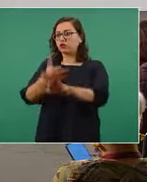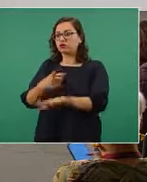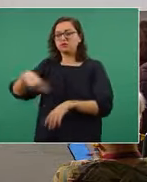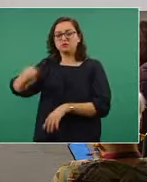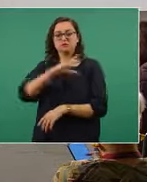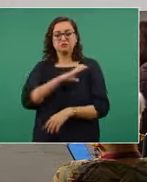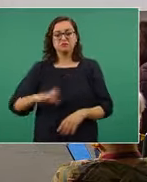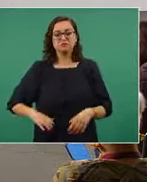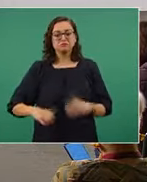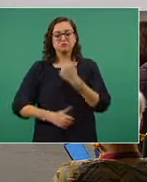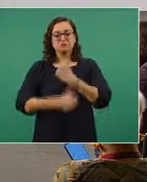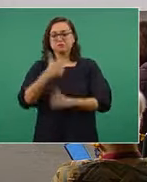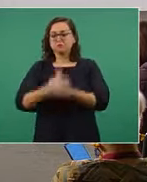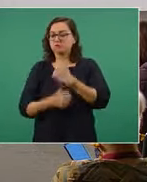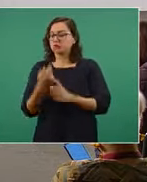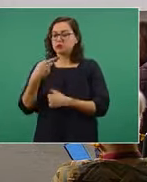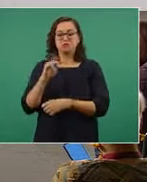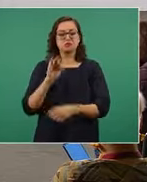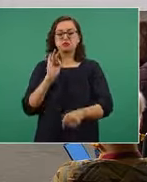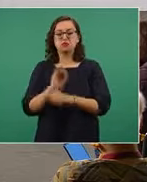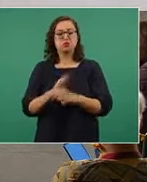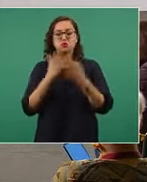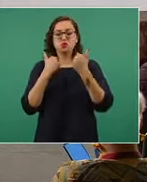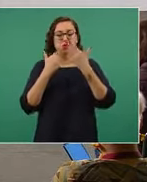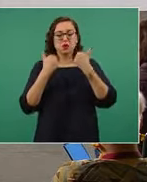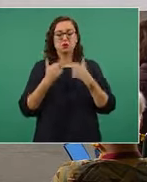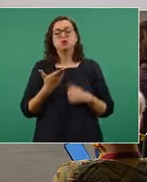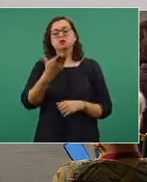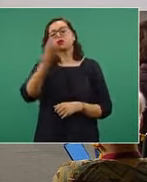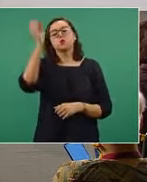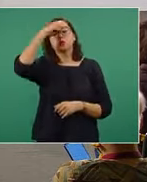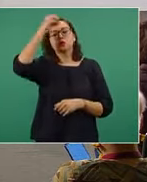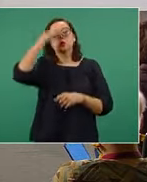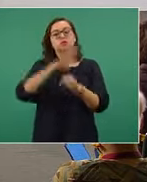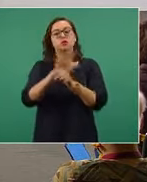pero pues no ha funcionado. Algo que decía al respecto. Bueno,